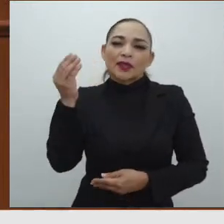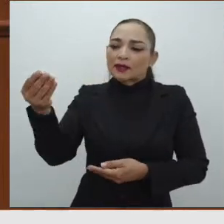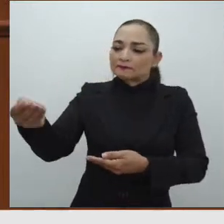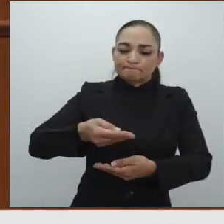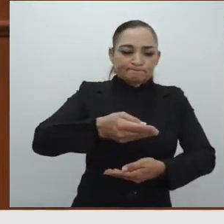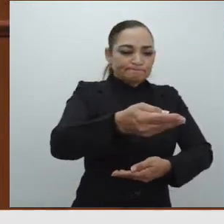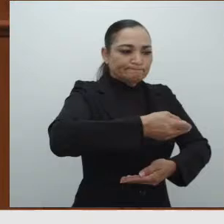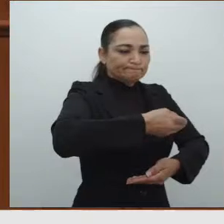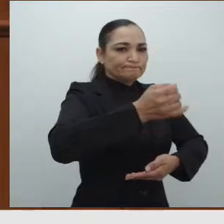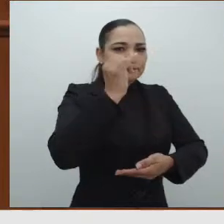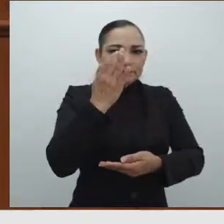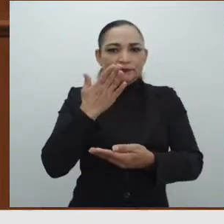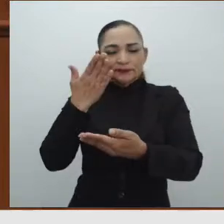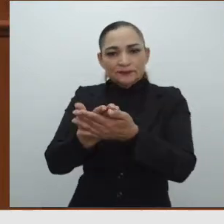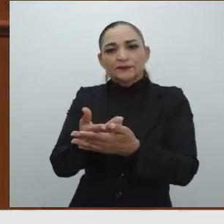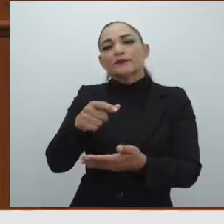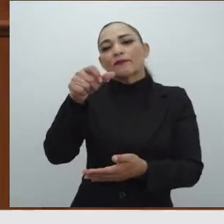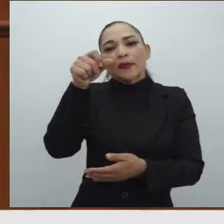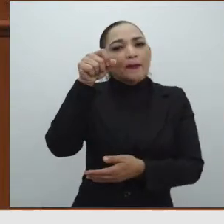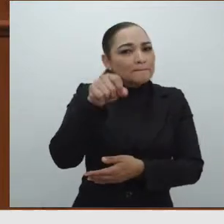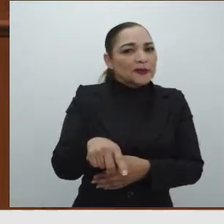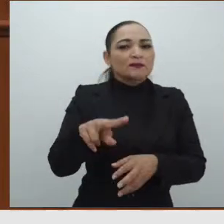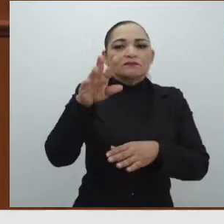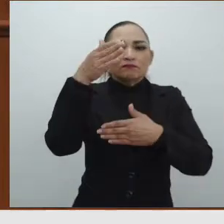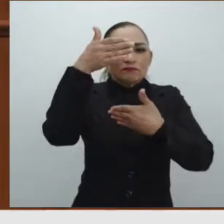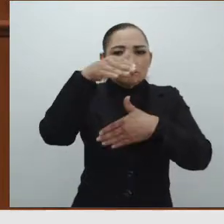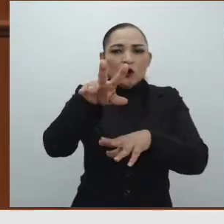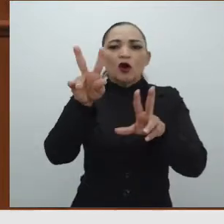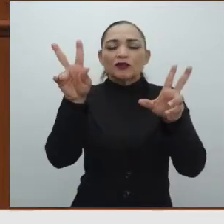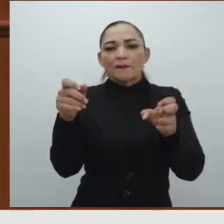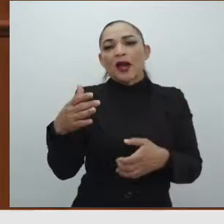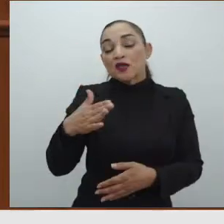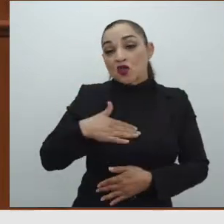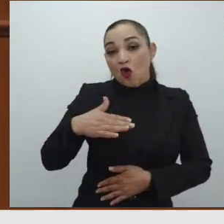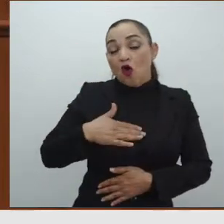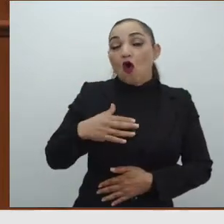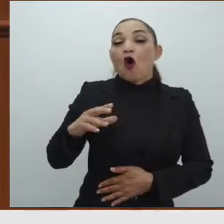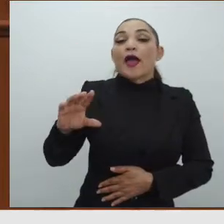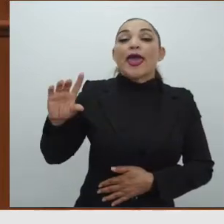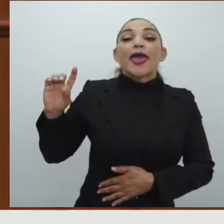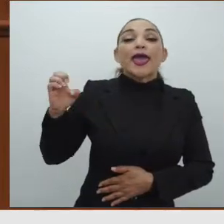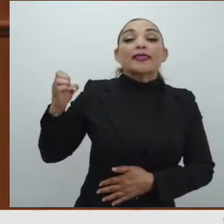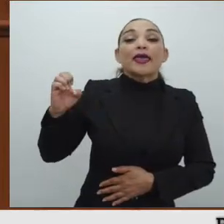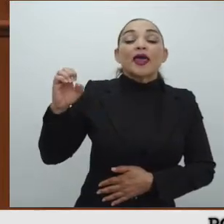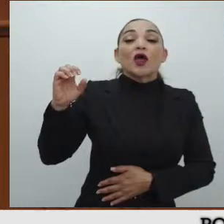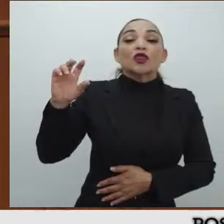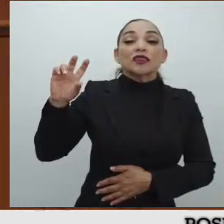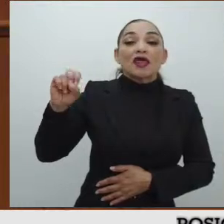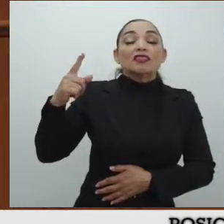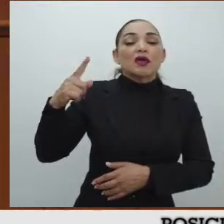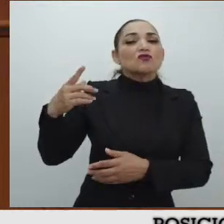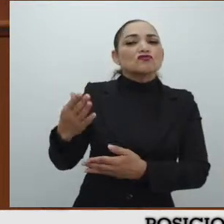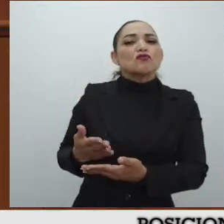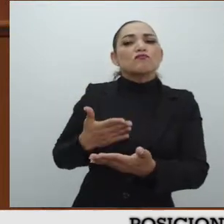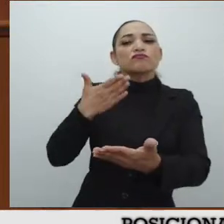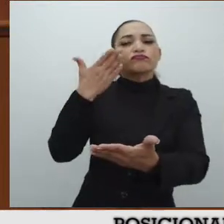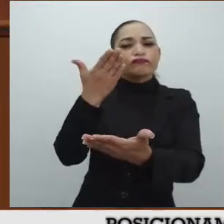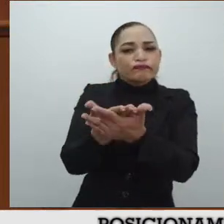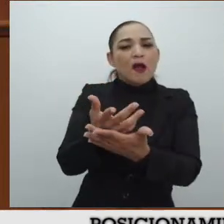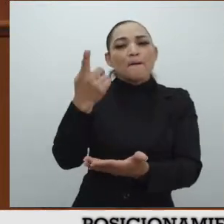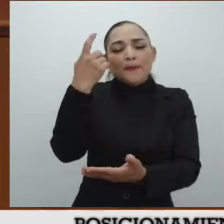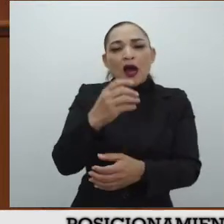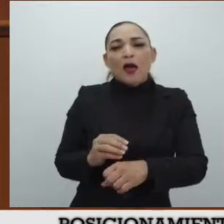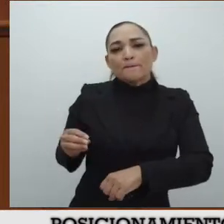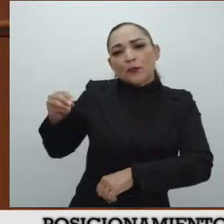en esta materia. Yo personalmente presenté el 31 de enero una iniciativa para impulsar la creación de